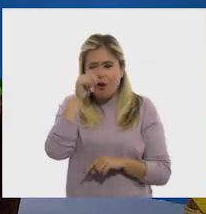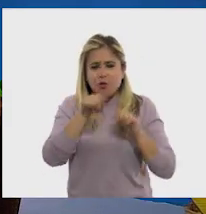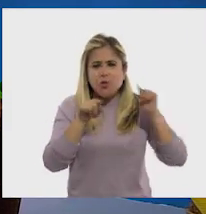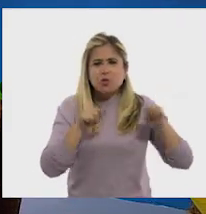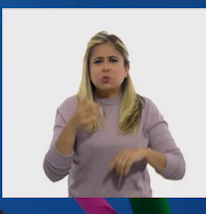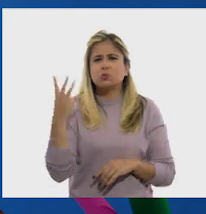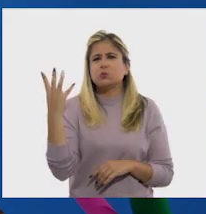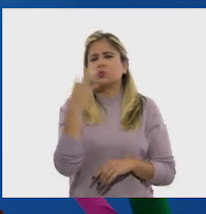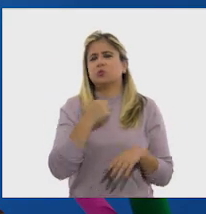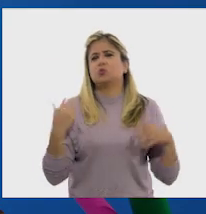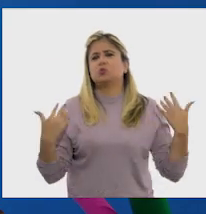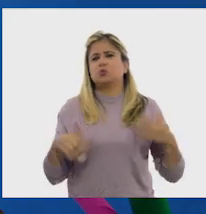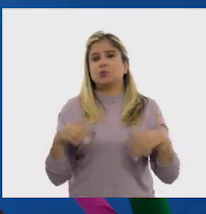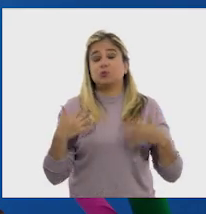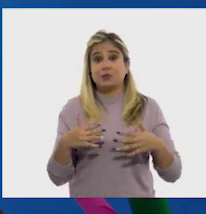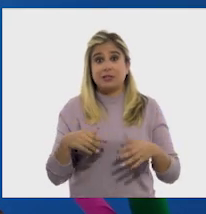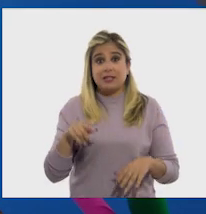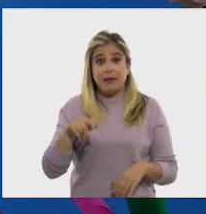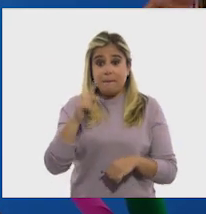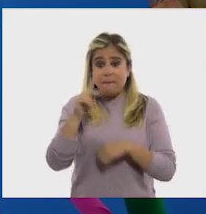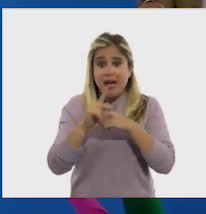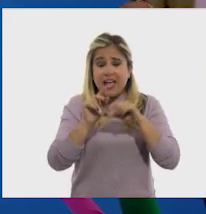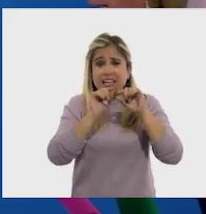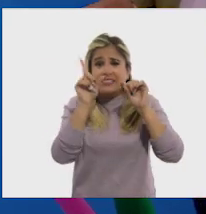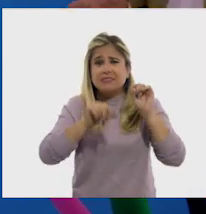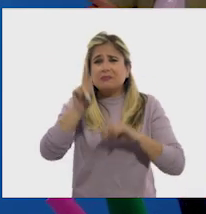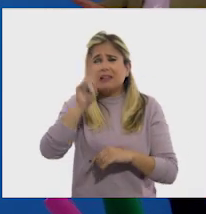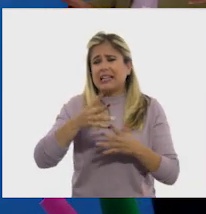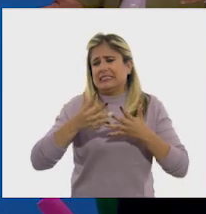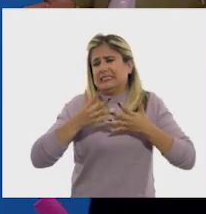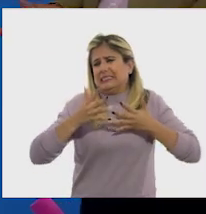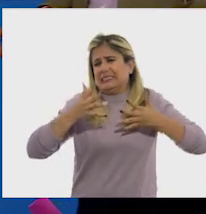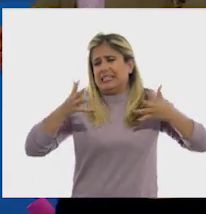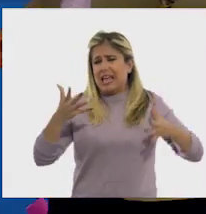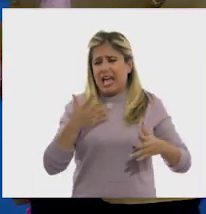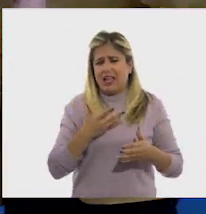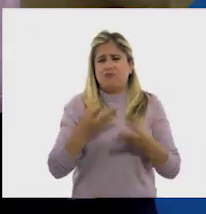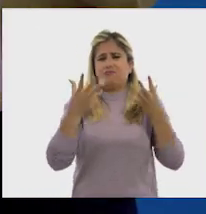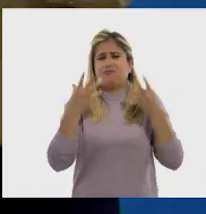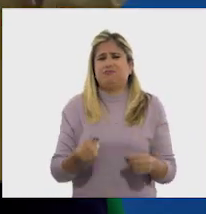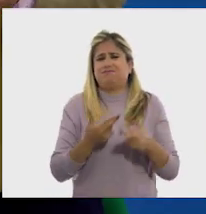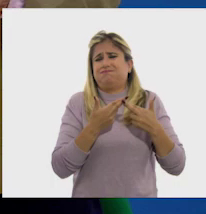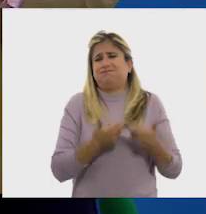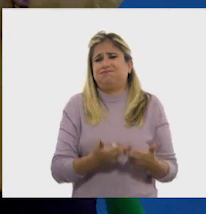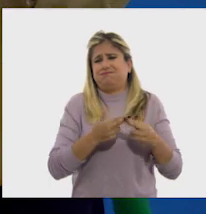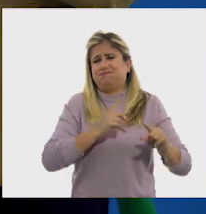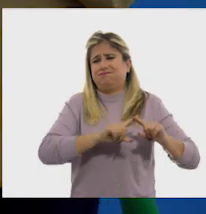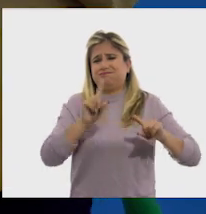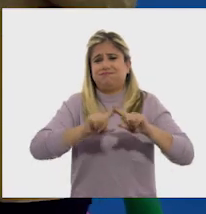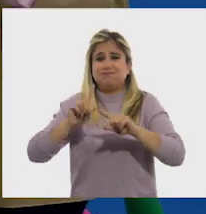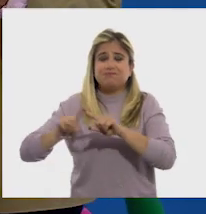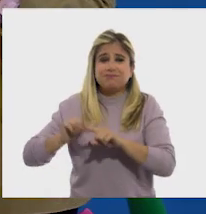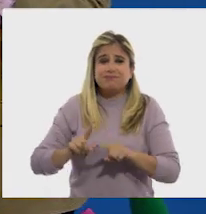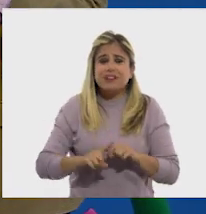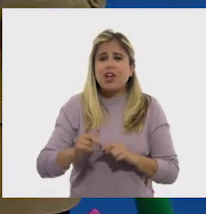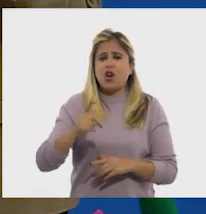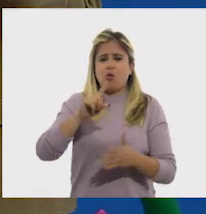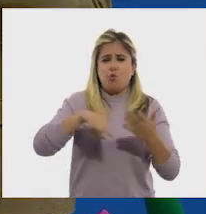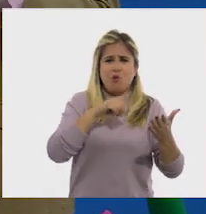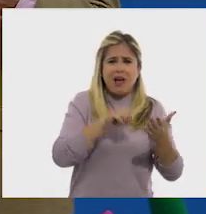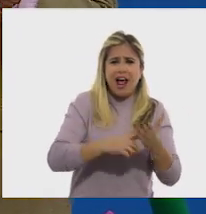maravillas. Nuestro país es tan grande y tan diverso que conocer los diferentes lugares,